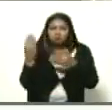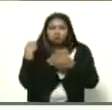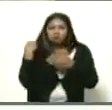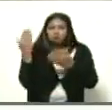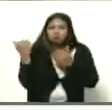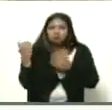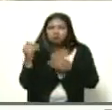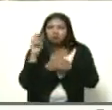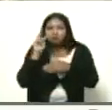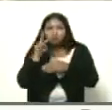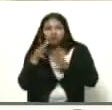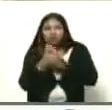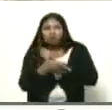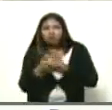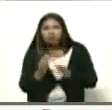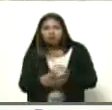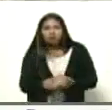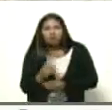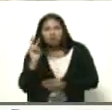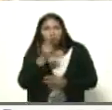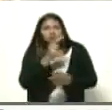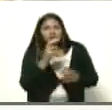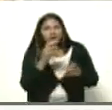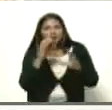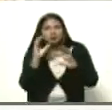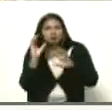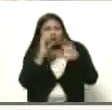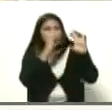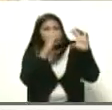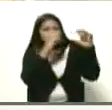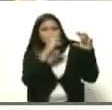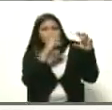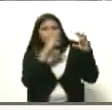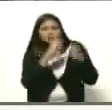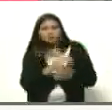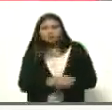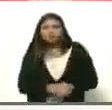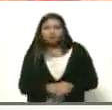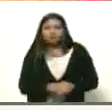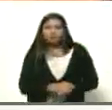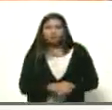alertó, Orlando, mira. Y yo volteo porque tenía el teleobjetivo, y por eso es que la foto no tiene